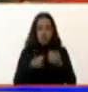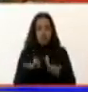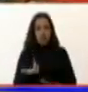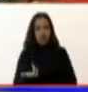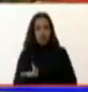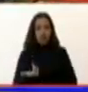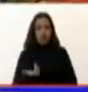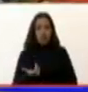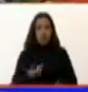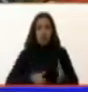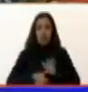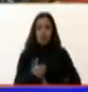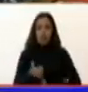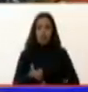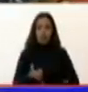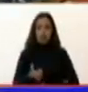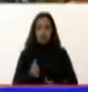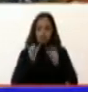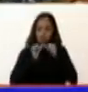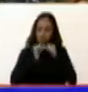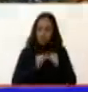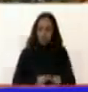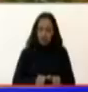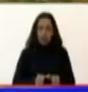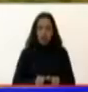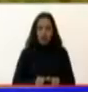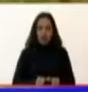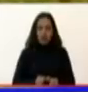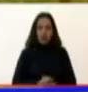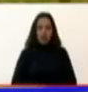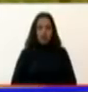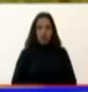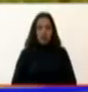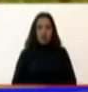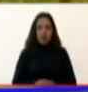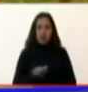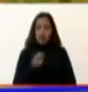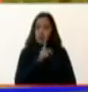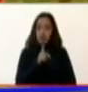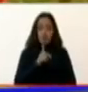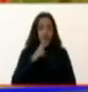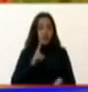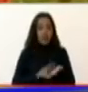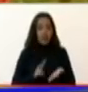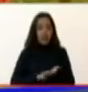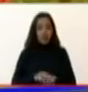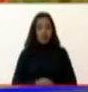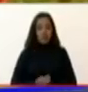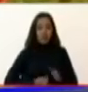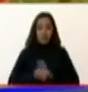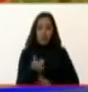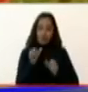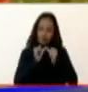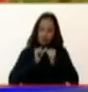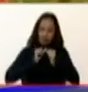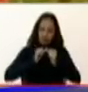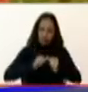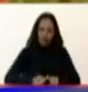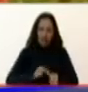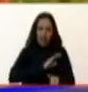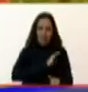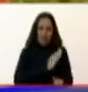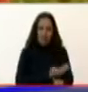el sector más concentrado de la economía capitalista. No es cierto. Está mucho más concentrado el